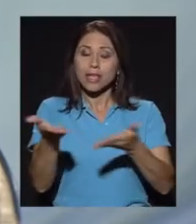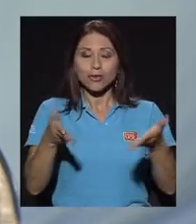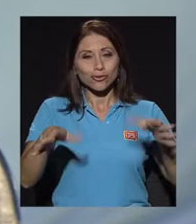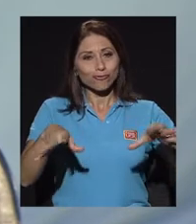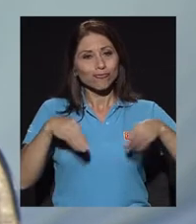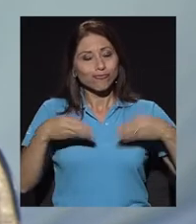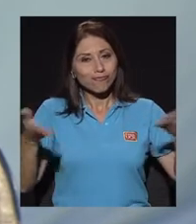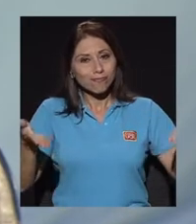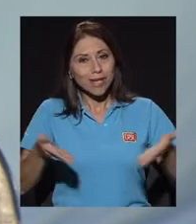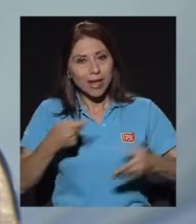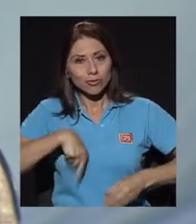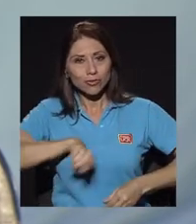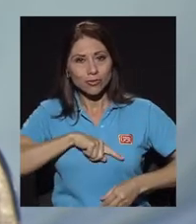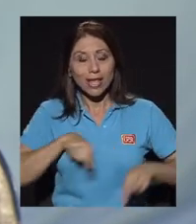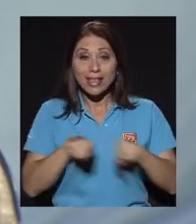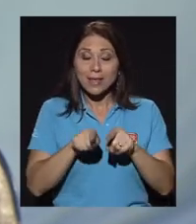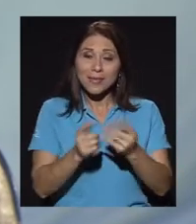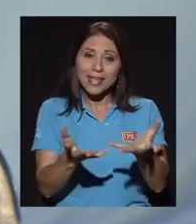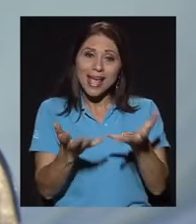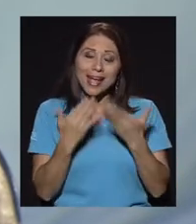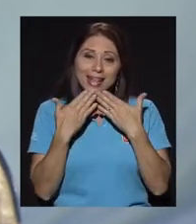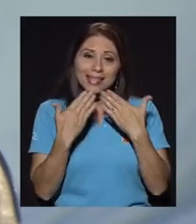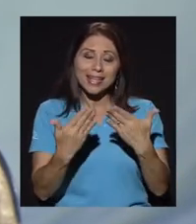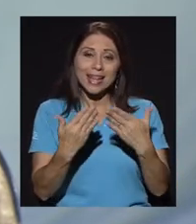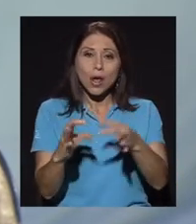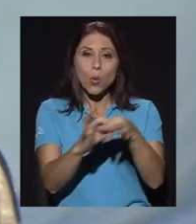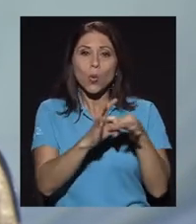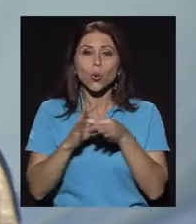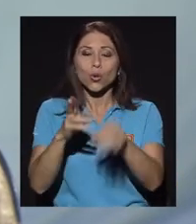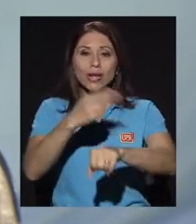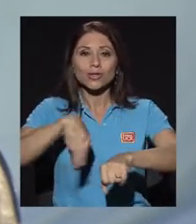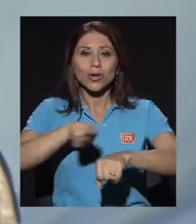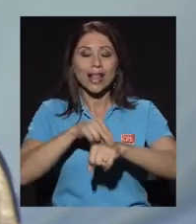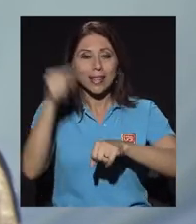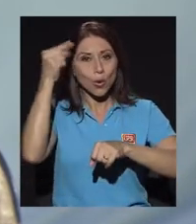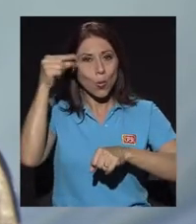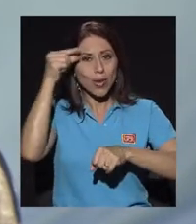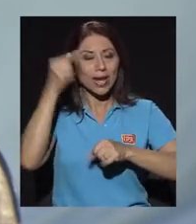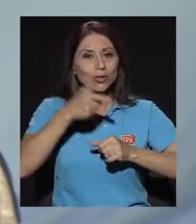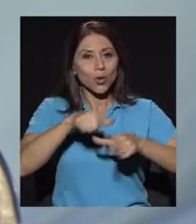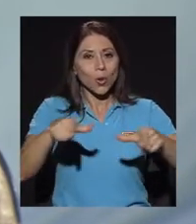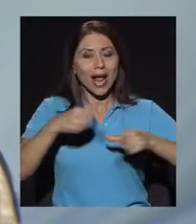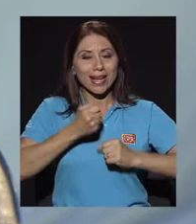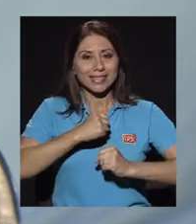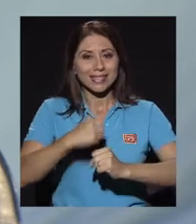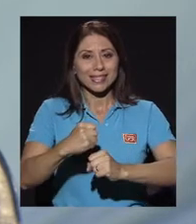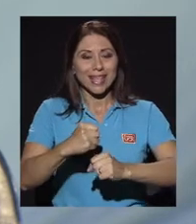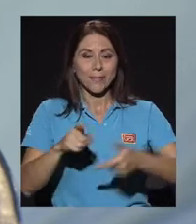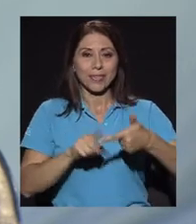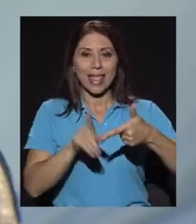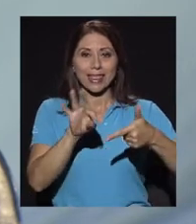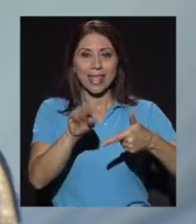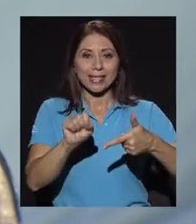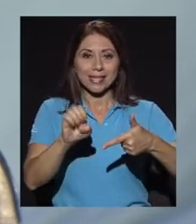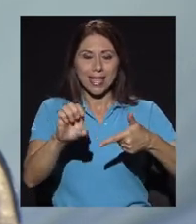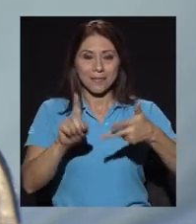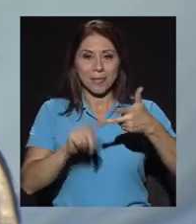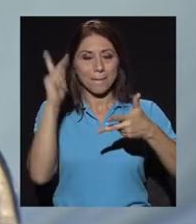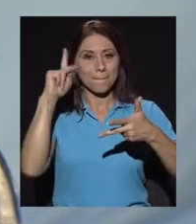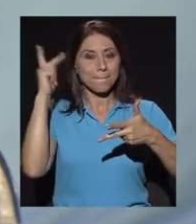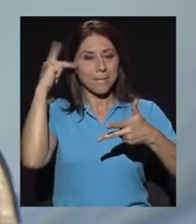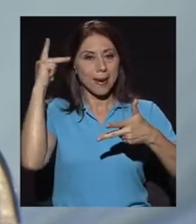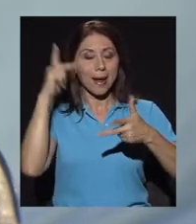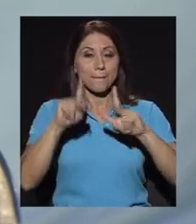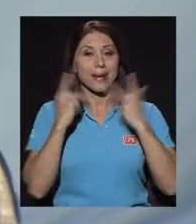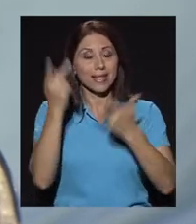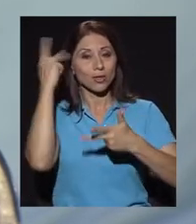su hospitalidad. También quisiera agradecer a la Unión Nacional de Gobiernos Locales, al Tribunal Supremo de Elecciones y a los partidos políticos que